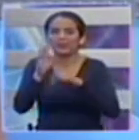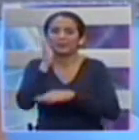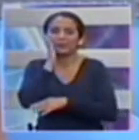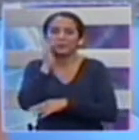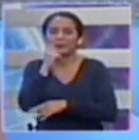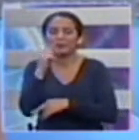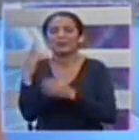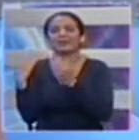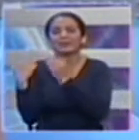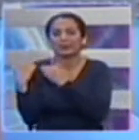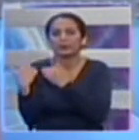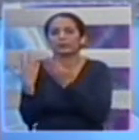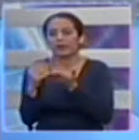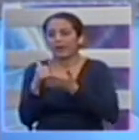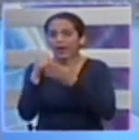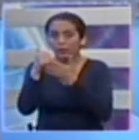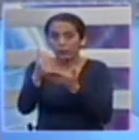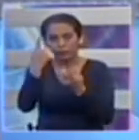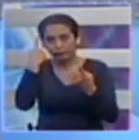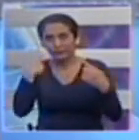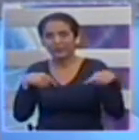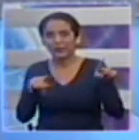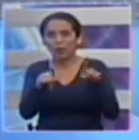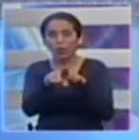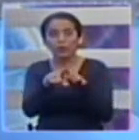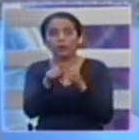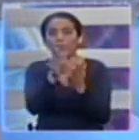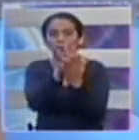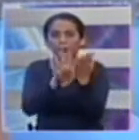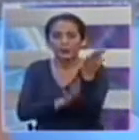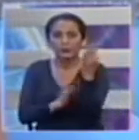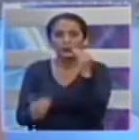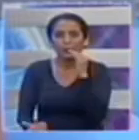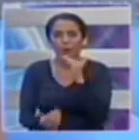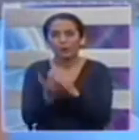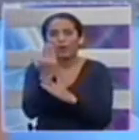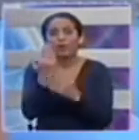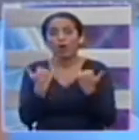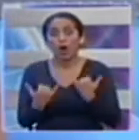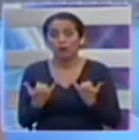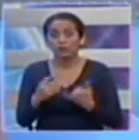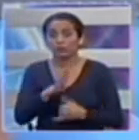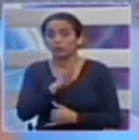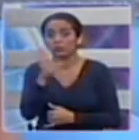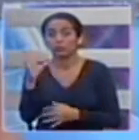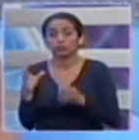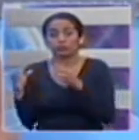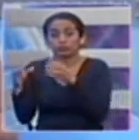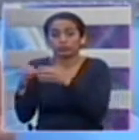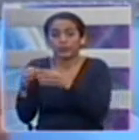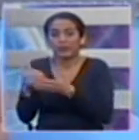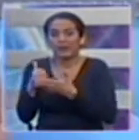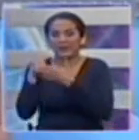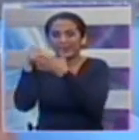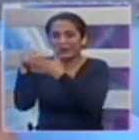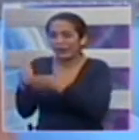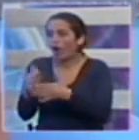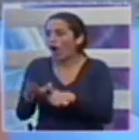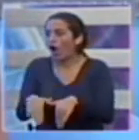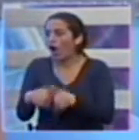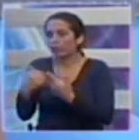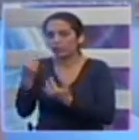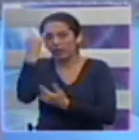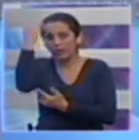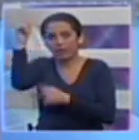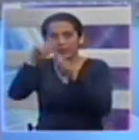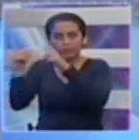de ejecutar, se van a necesitar alianzas estratégicas para lograrlo. Hoy mismo estoy yendo ya a la fundación para empezar a planificar y poner las ideas en papel.